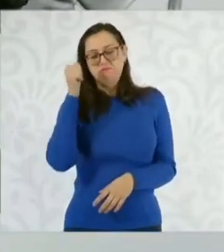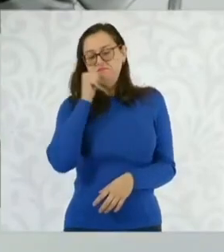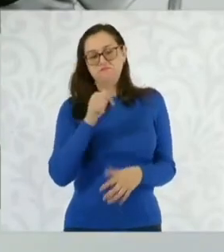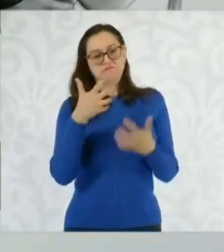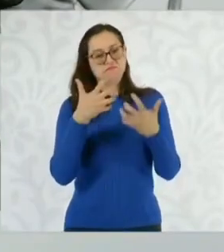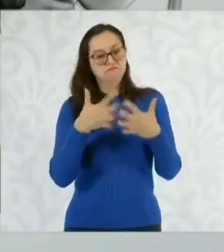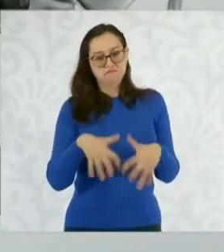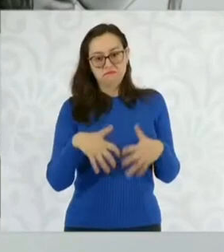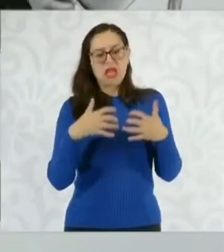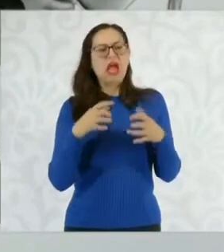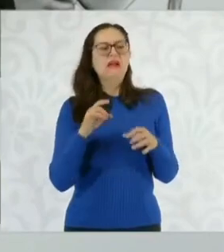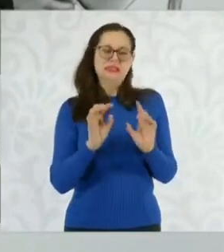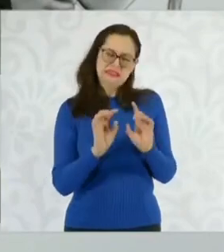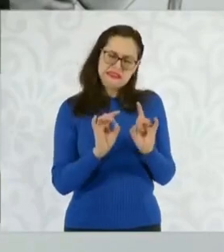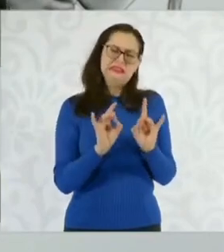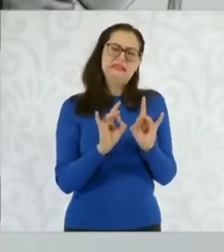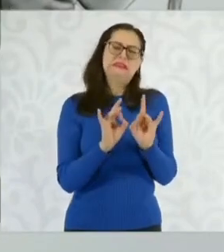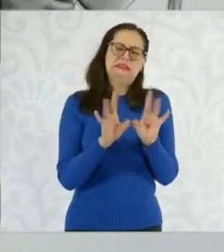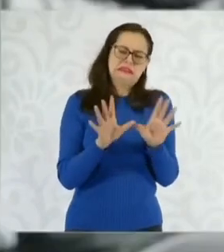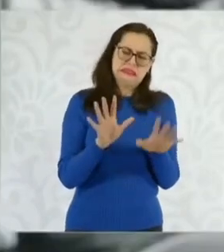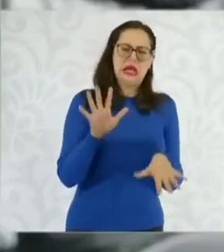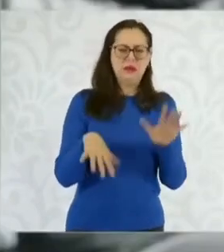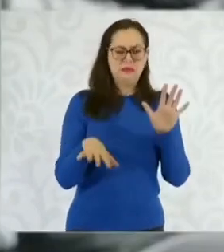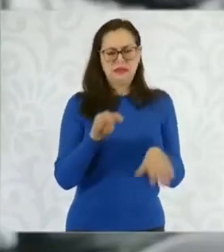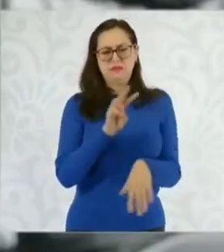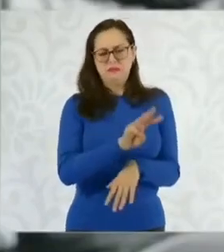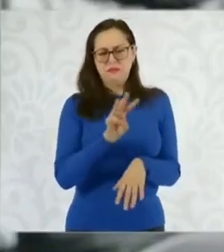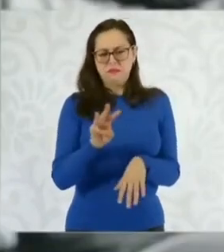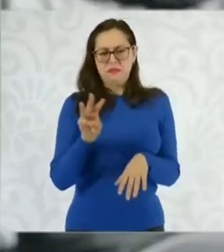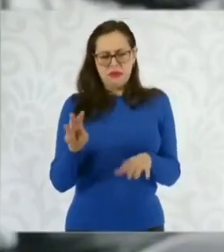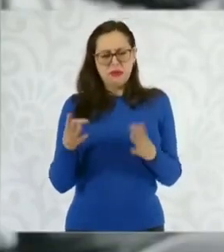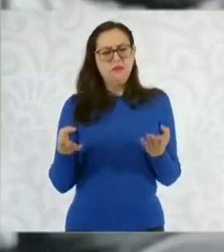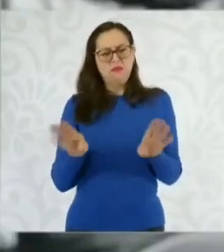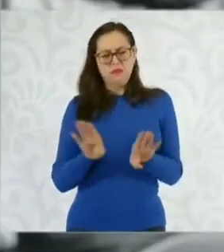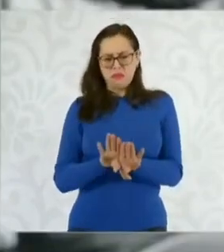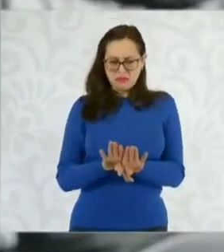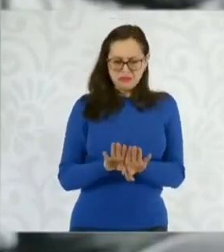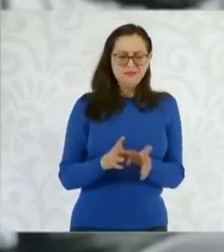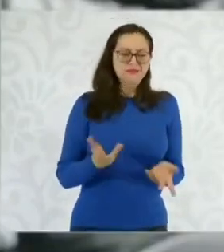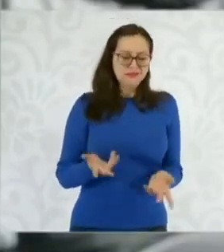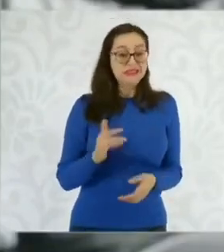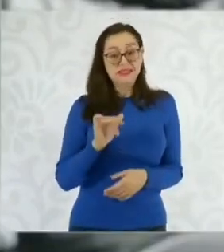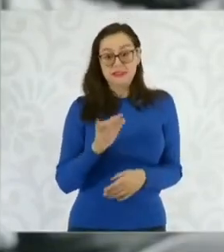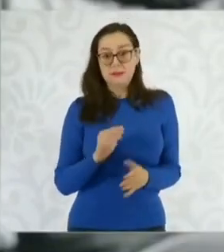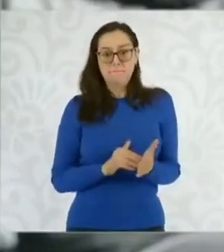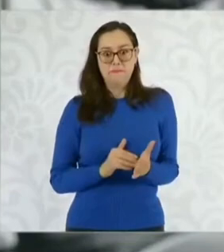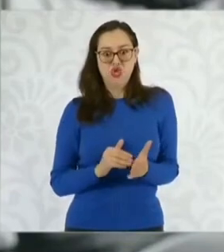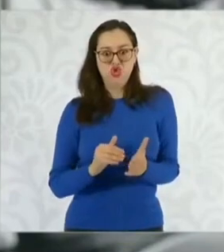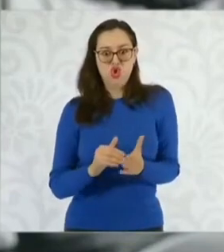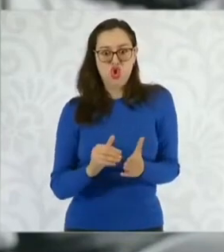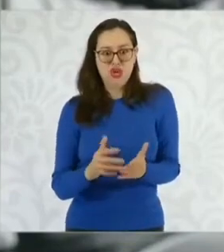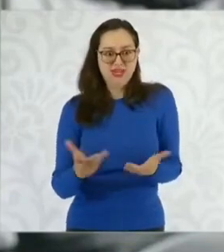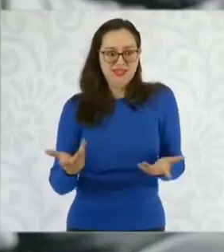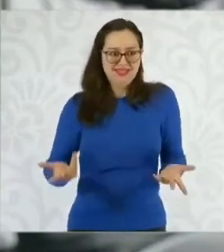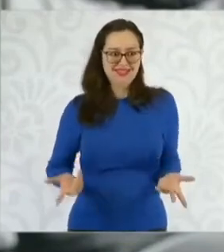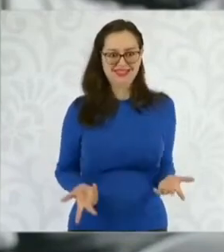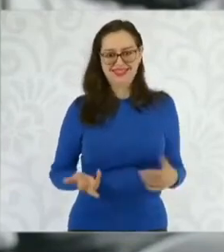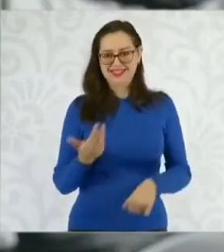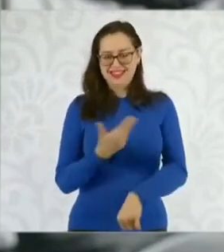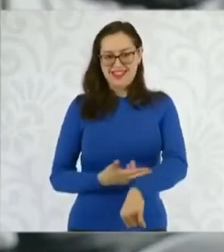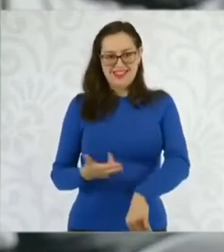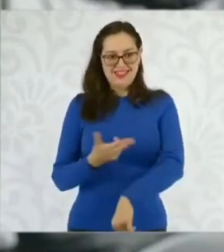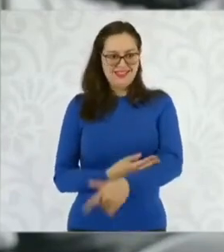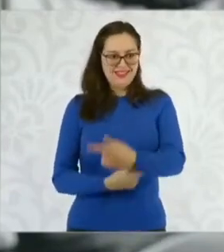monitoreando las intermitencias para que las páginas estén, porque se hacen muchos millones de trámites todos los días, pago de pensiones, las